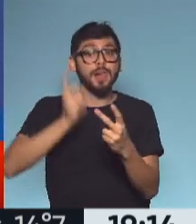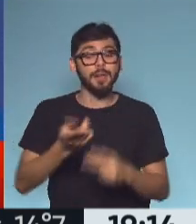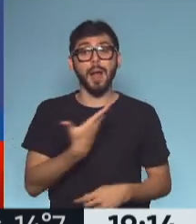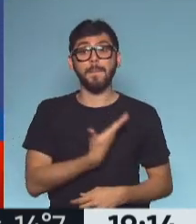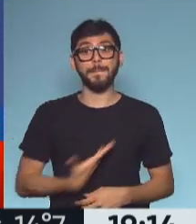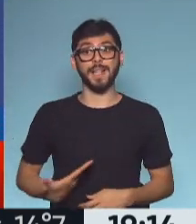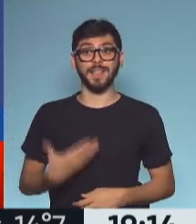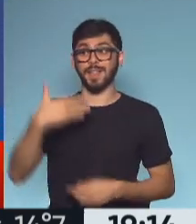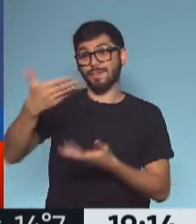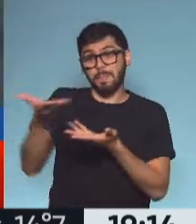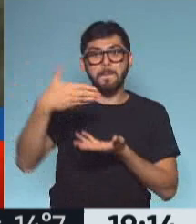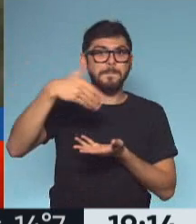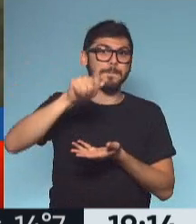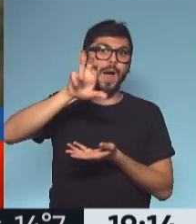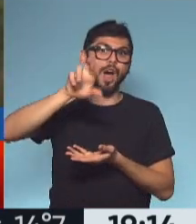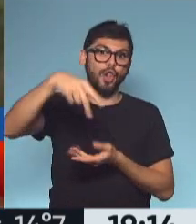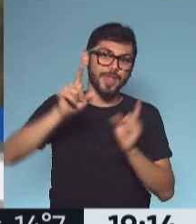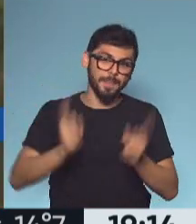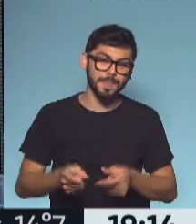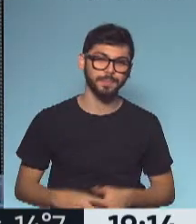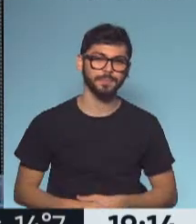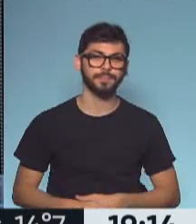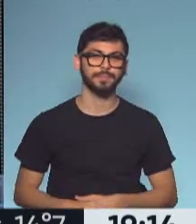de este país, Emmanuel Macron.